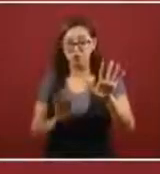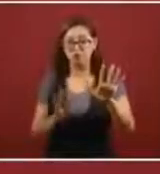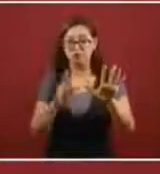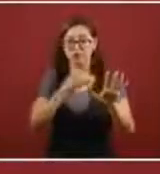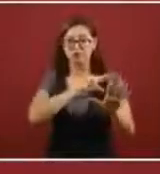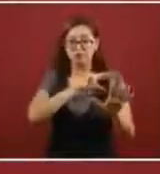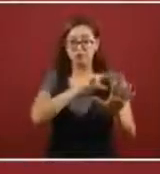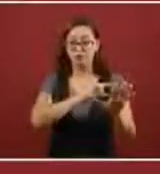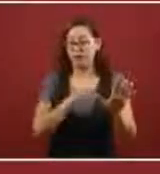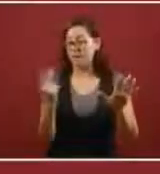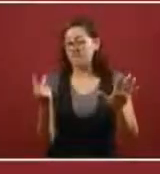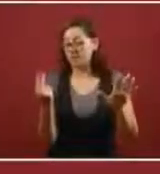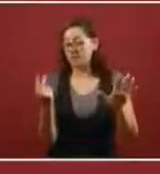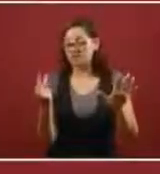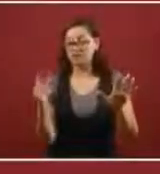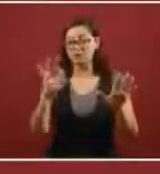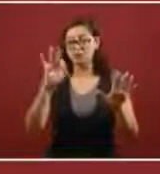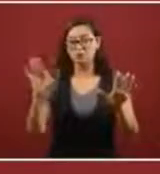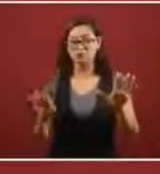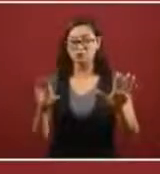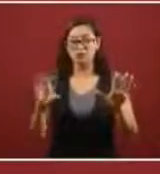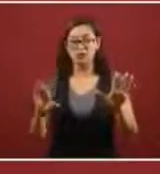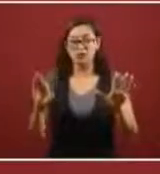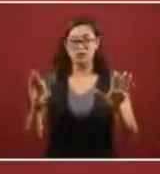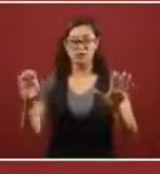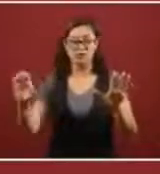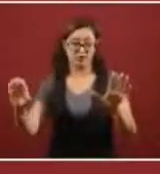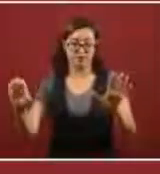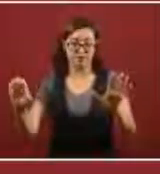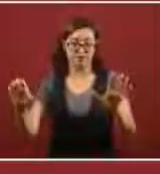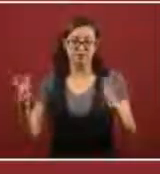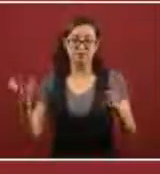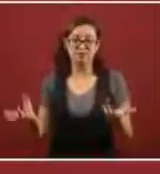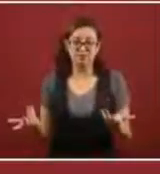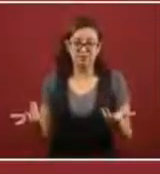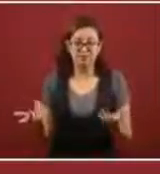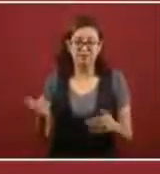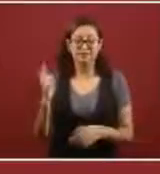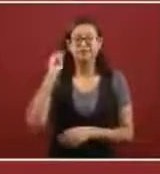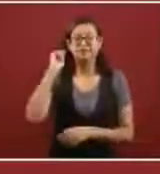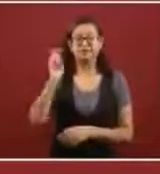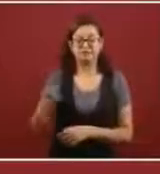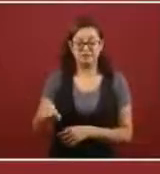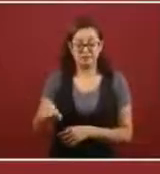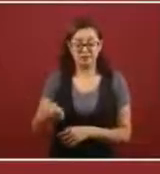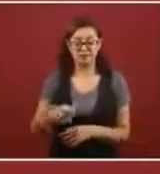75-25, es decir, 25